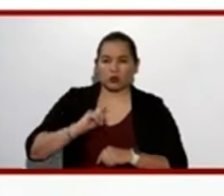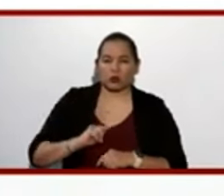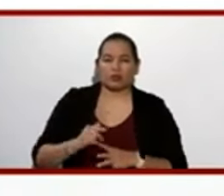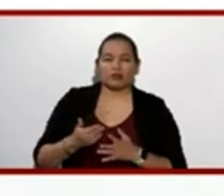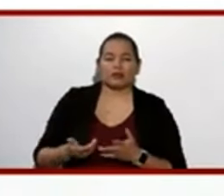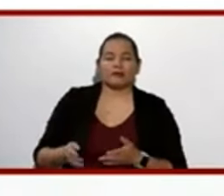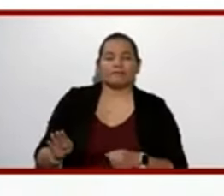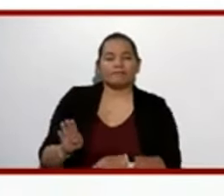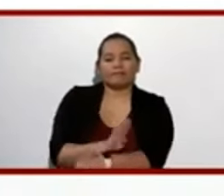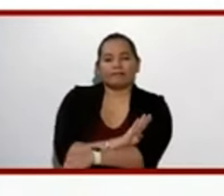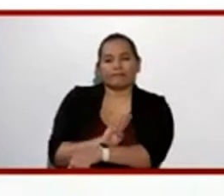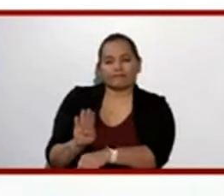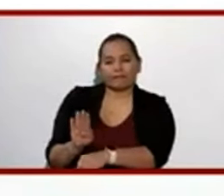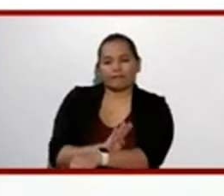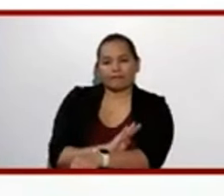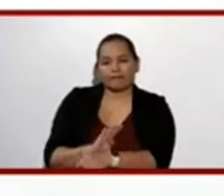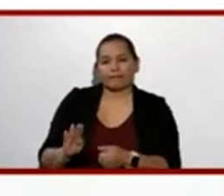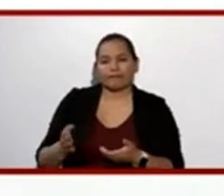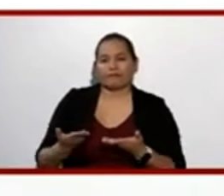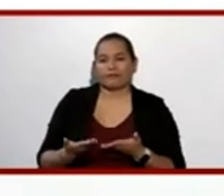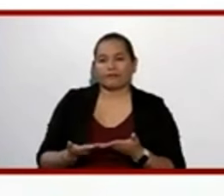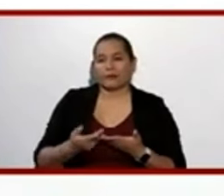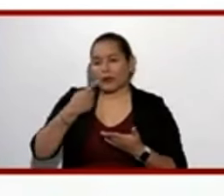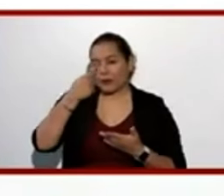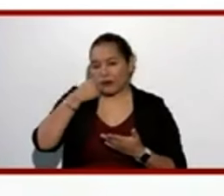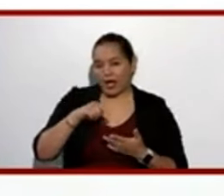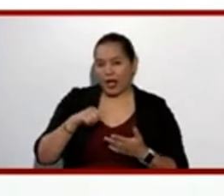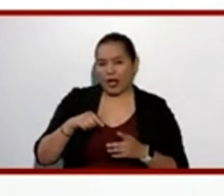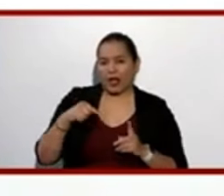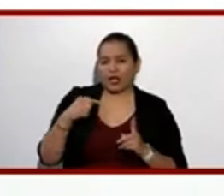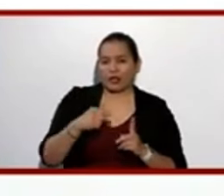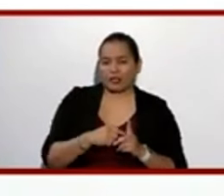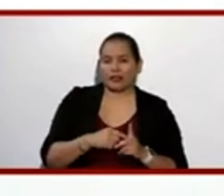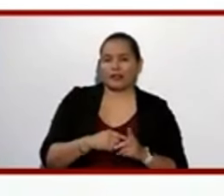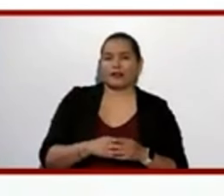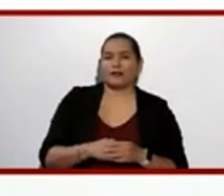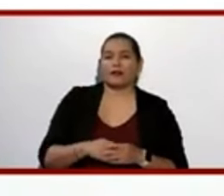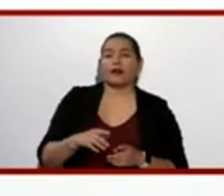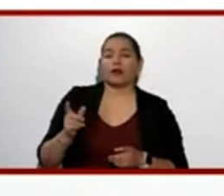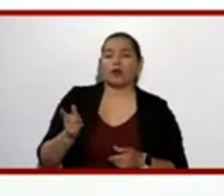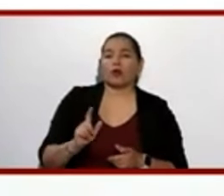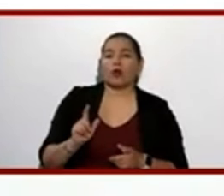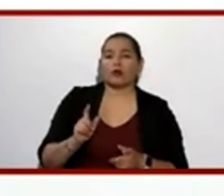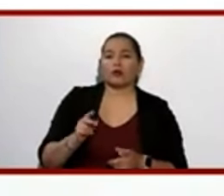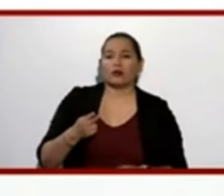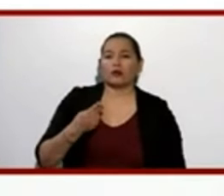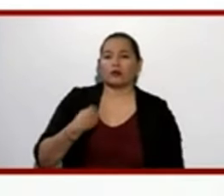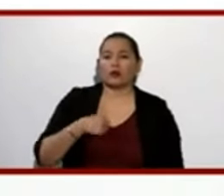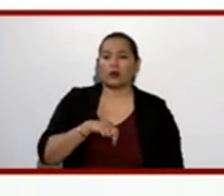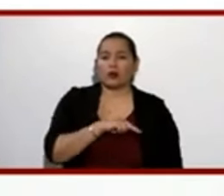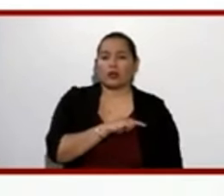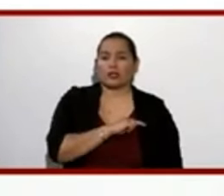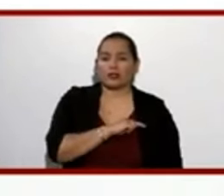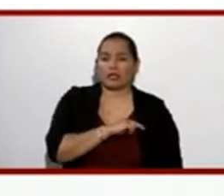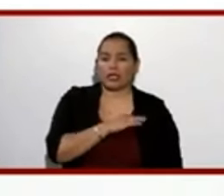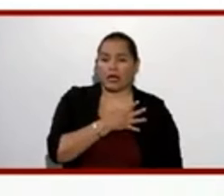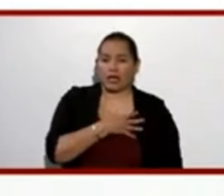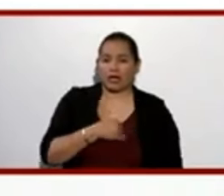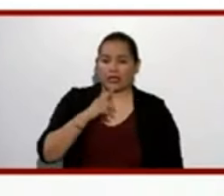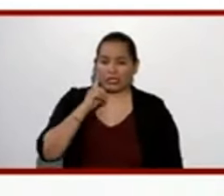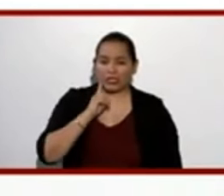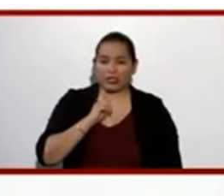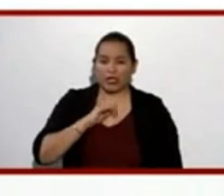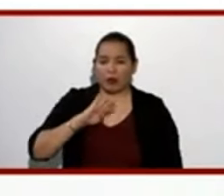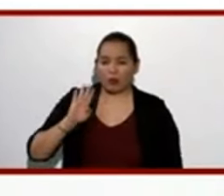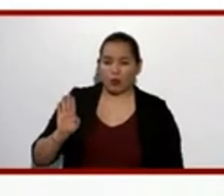un beneficio para el delincuente cuando una de nuestras hijas sufre hasta la muerte en la